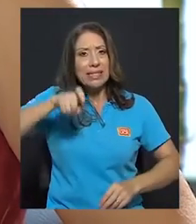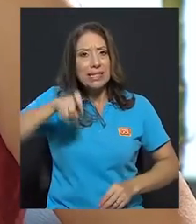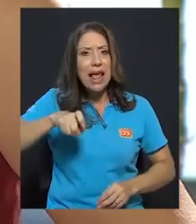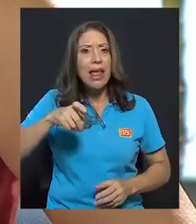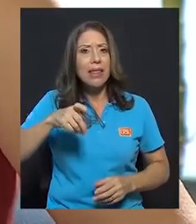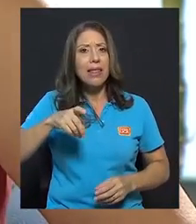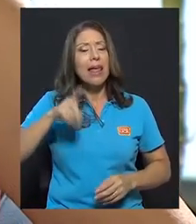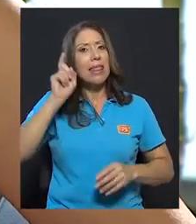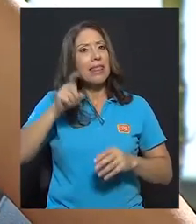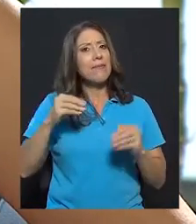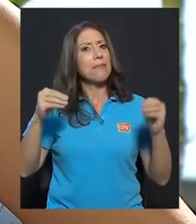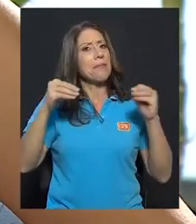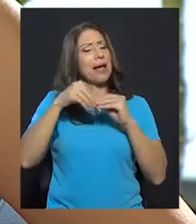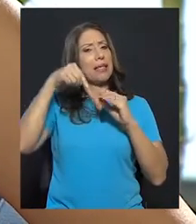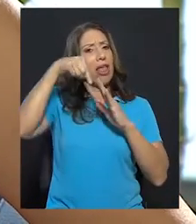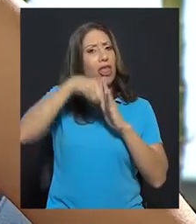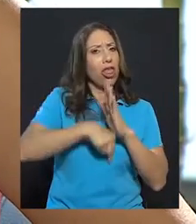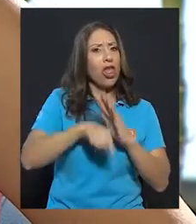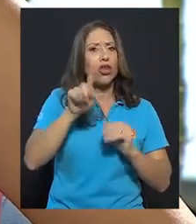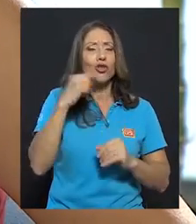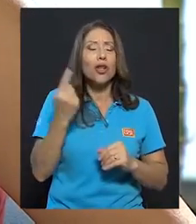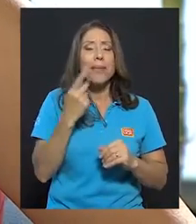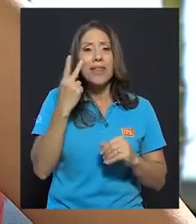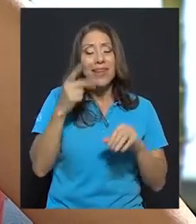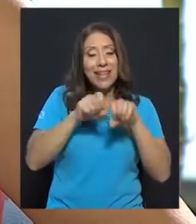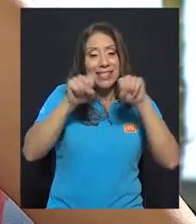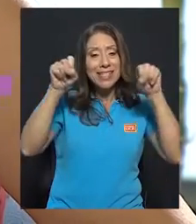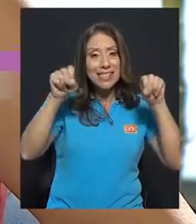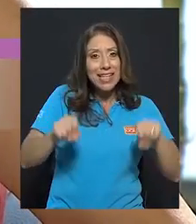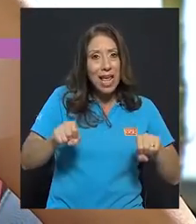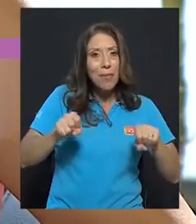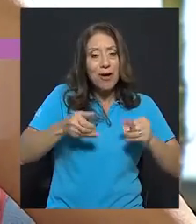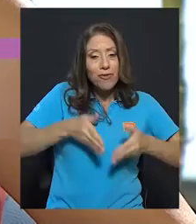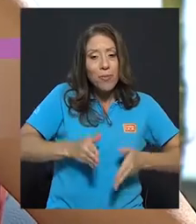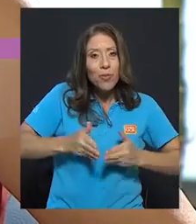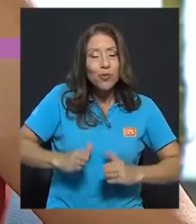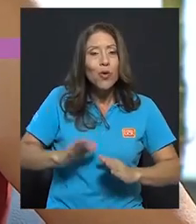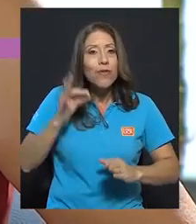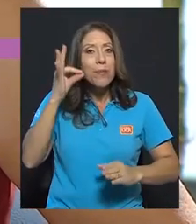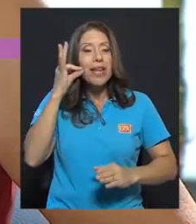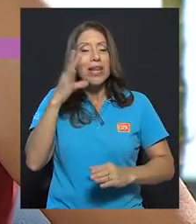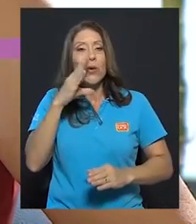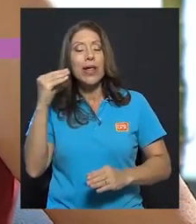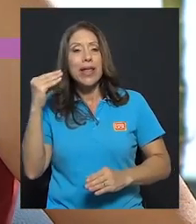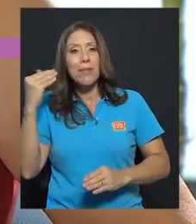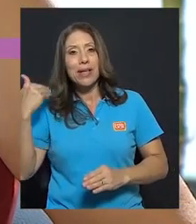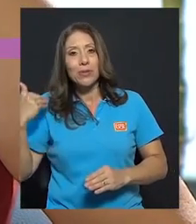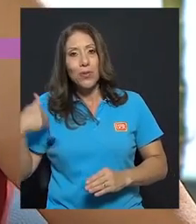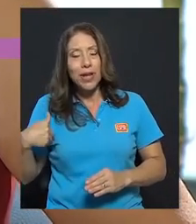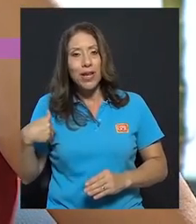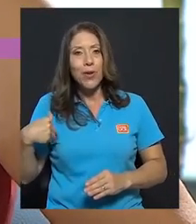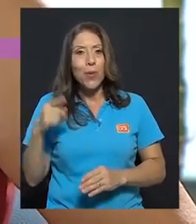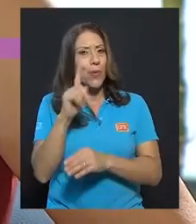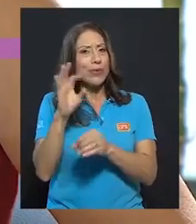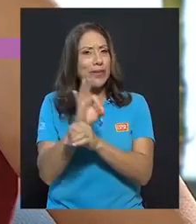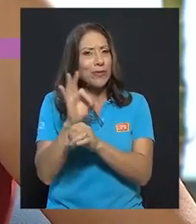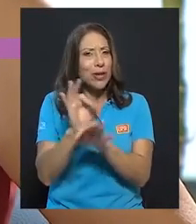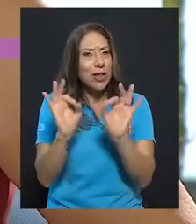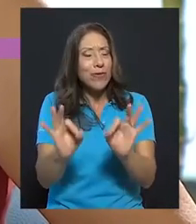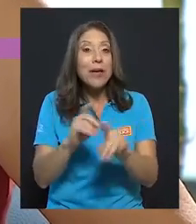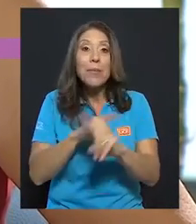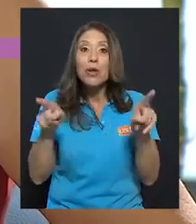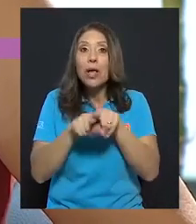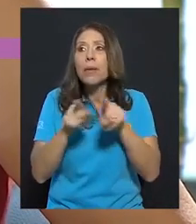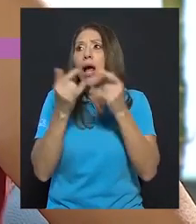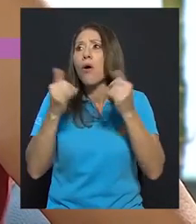que había que trascender eso del sistema reproductor femenino y masculino, parecía que no estaba funcionando, y que hay un bombardeo también